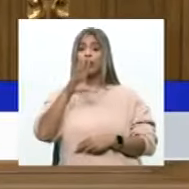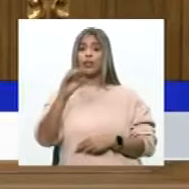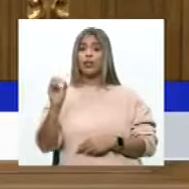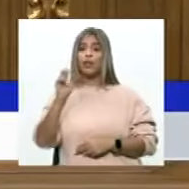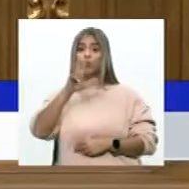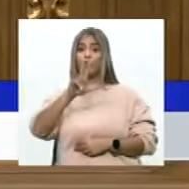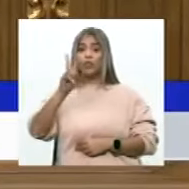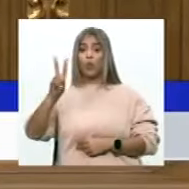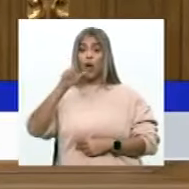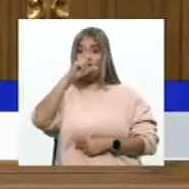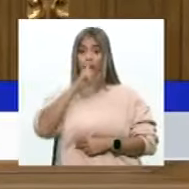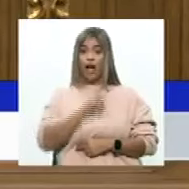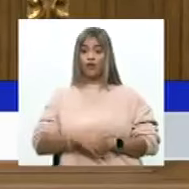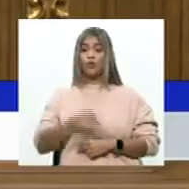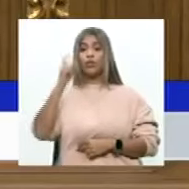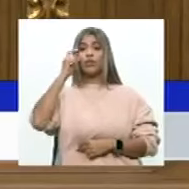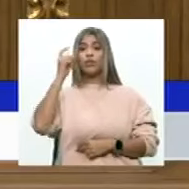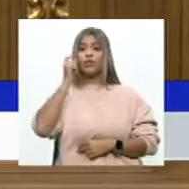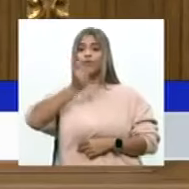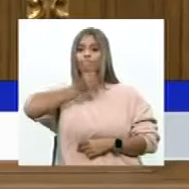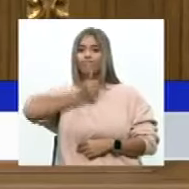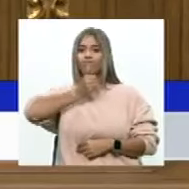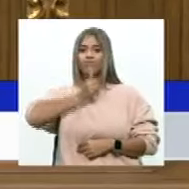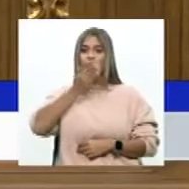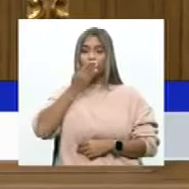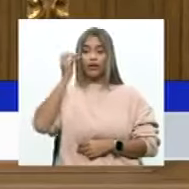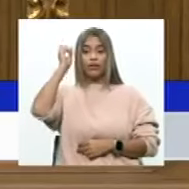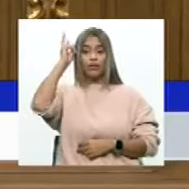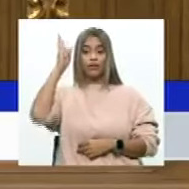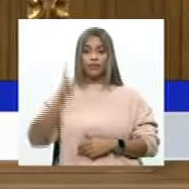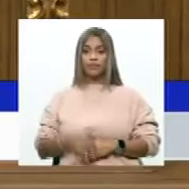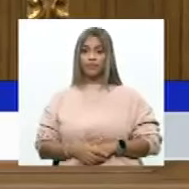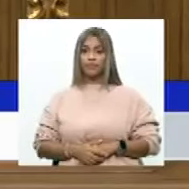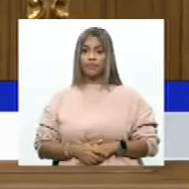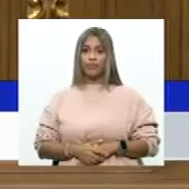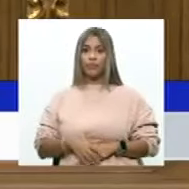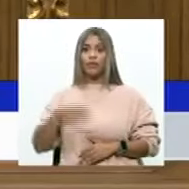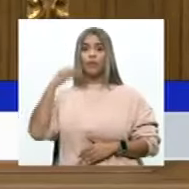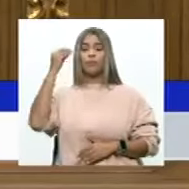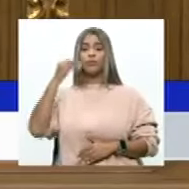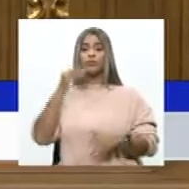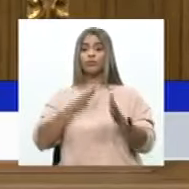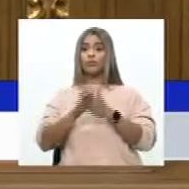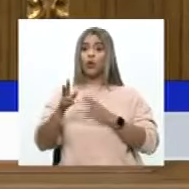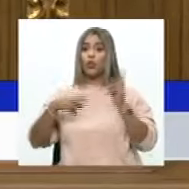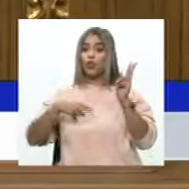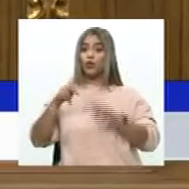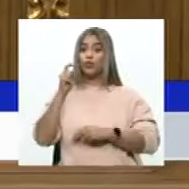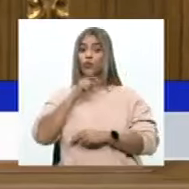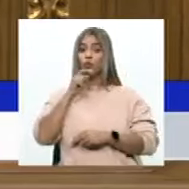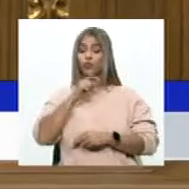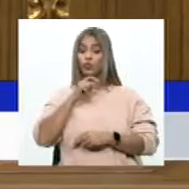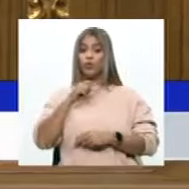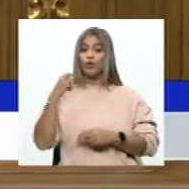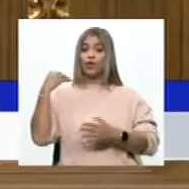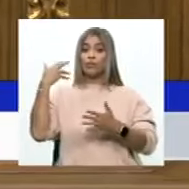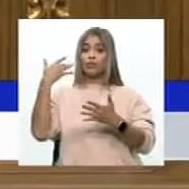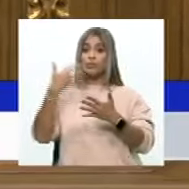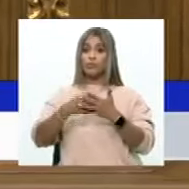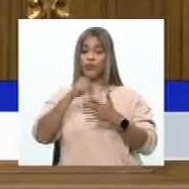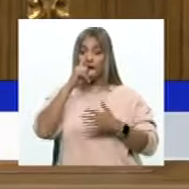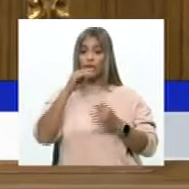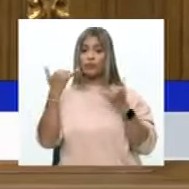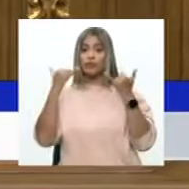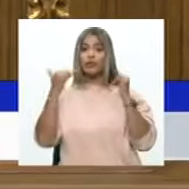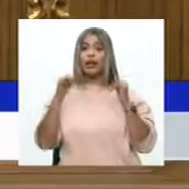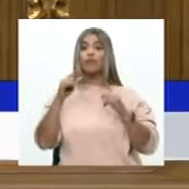octubre, 532 años del Día de la Resistencia Indígena. Considerando que el 12 de octubre de cada año se celebra el